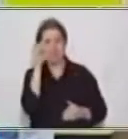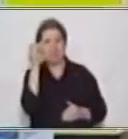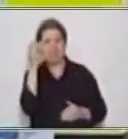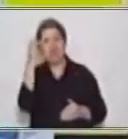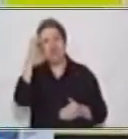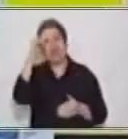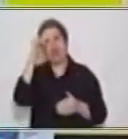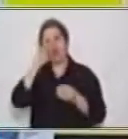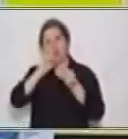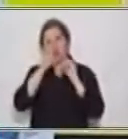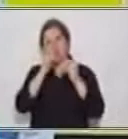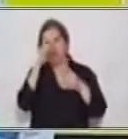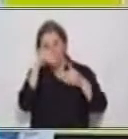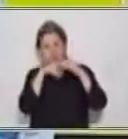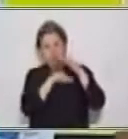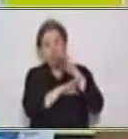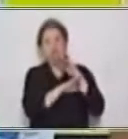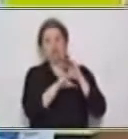48.